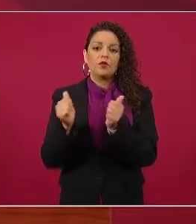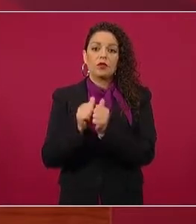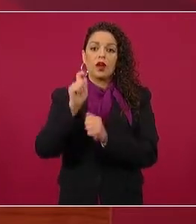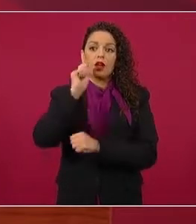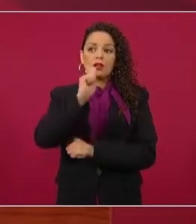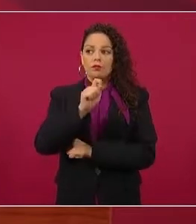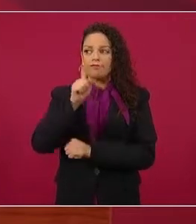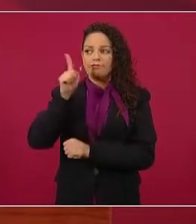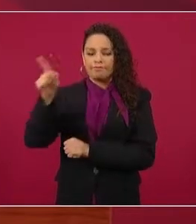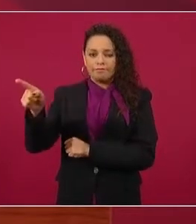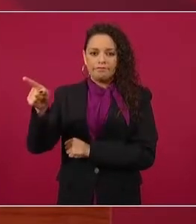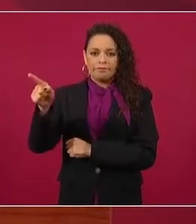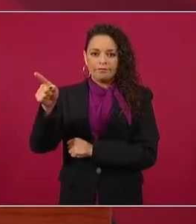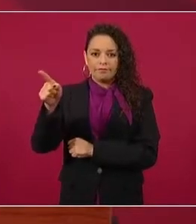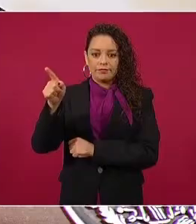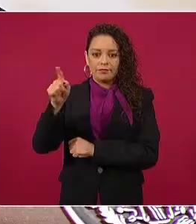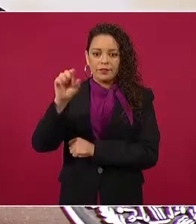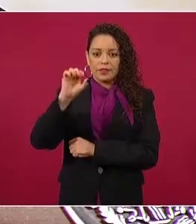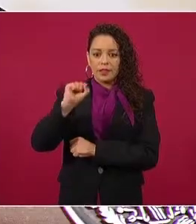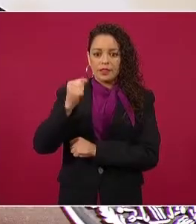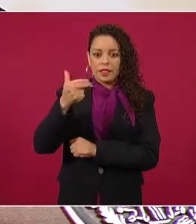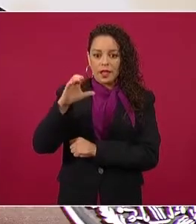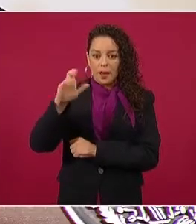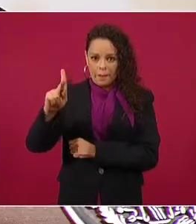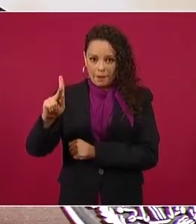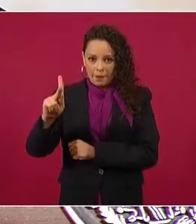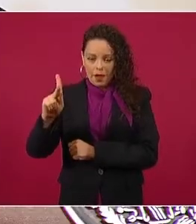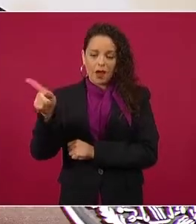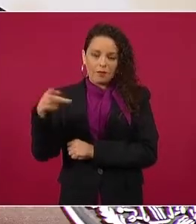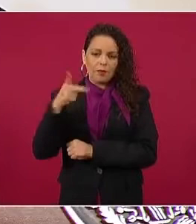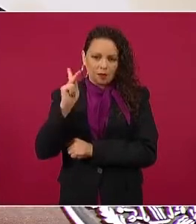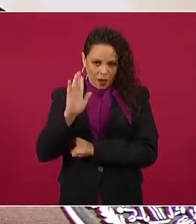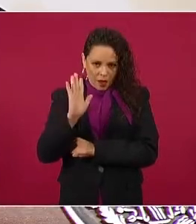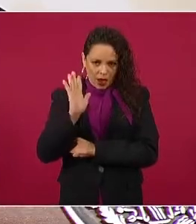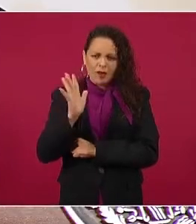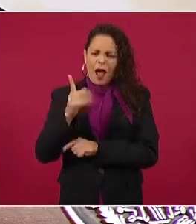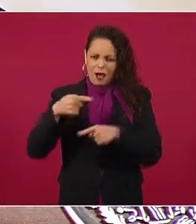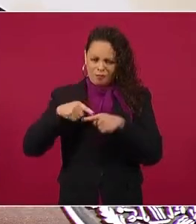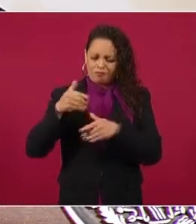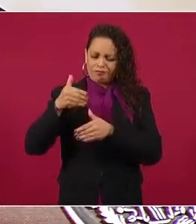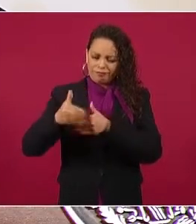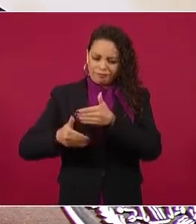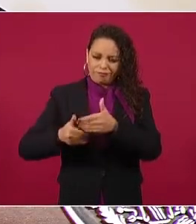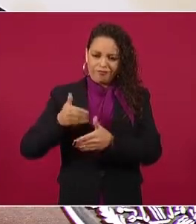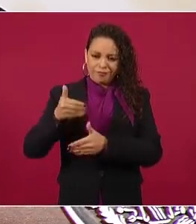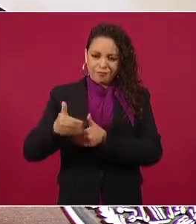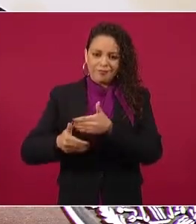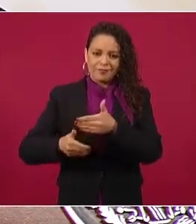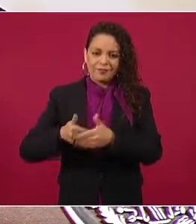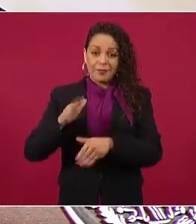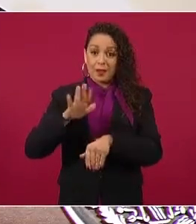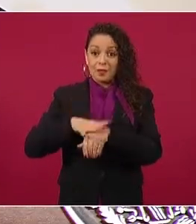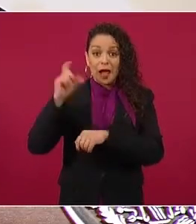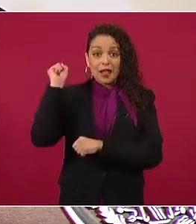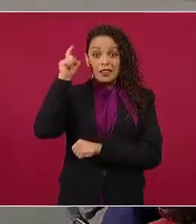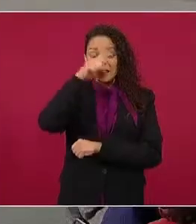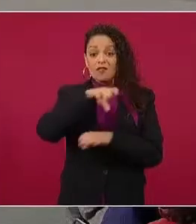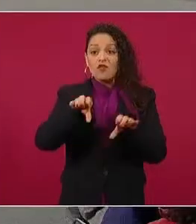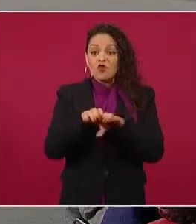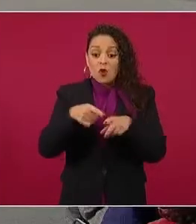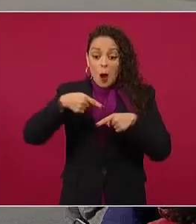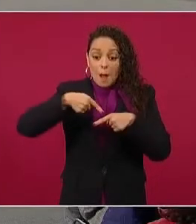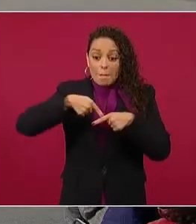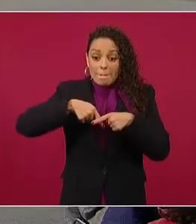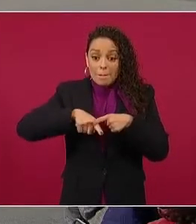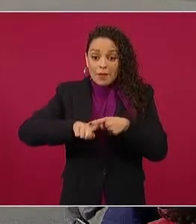Hacienda, pero va caminando, ya va caminando. Lo más difícil era arrancar, ya los demás van